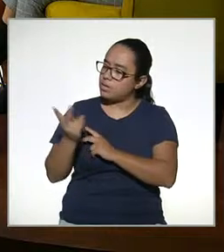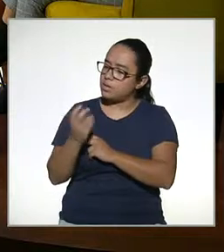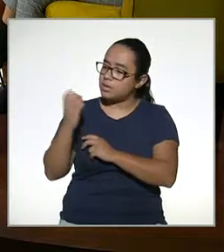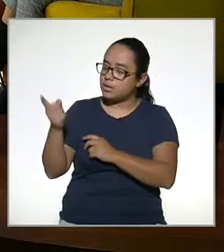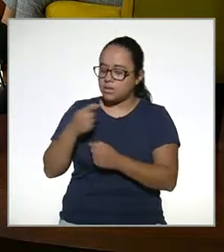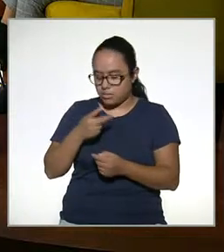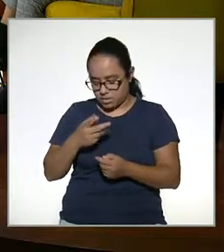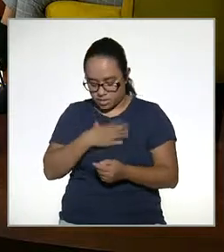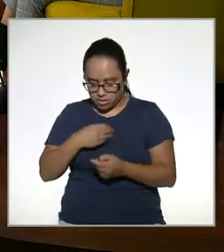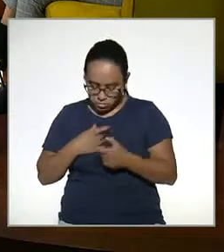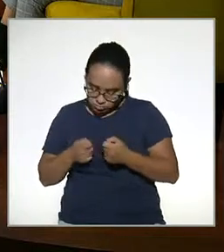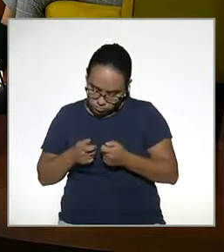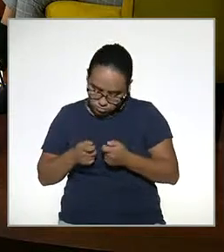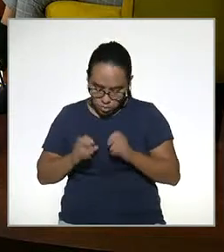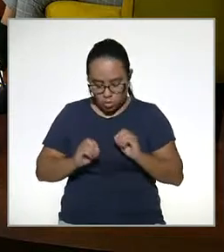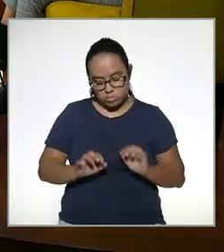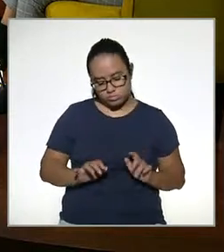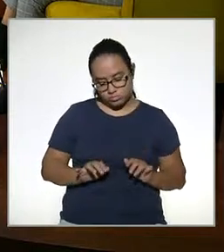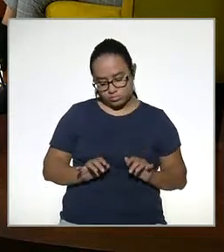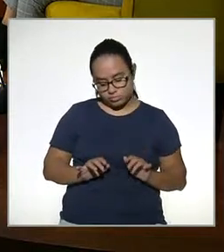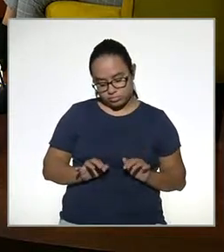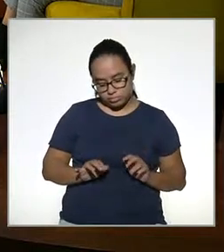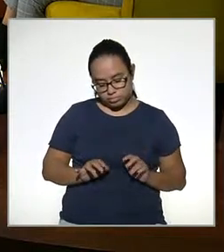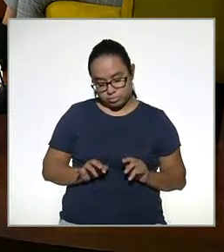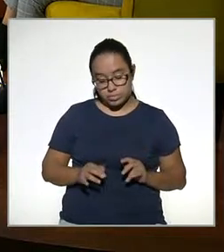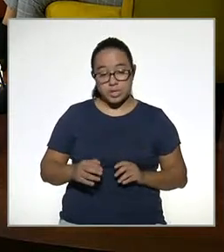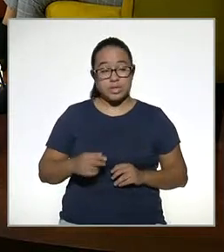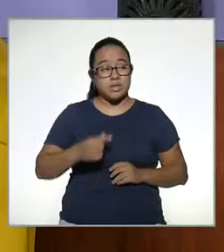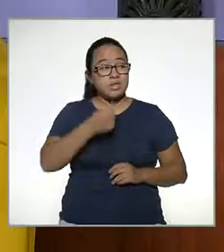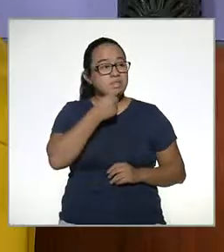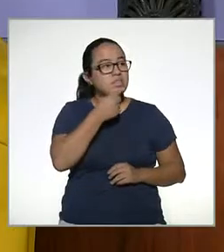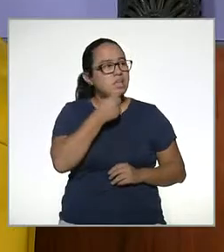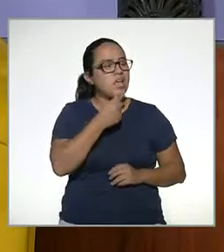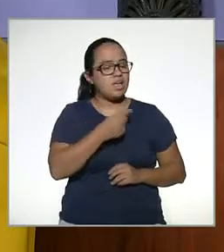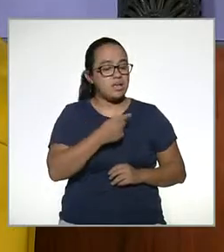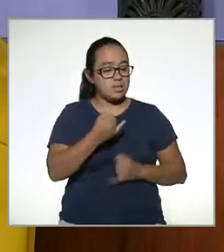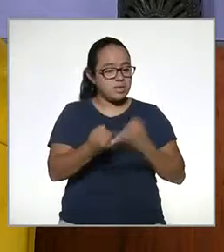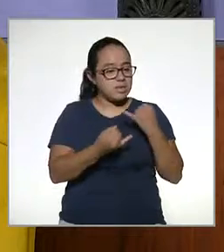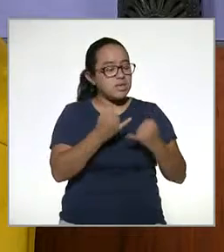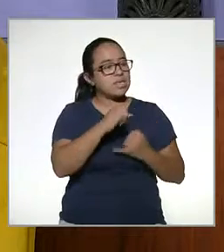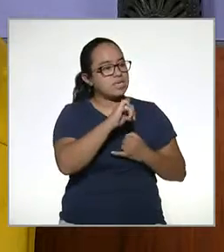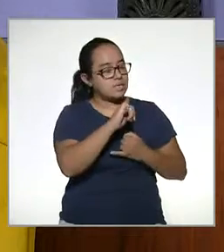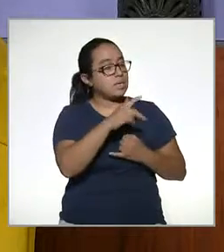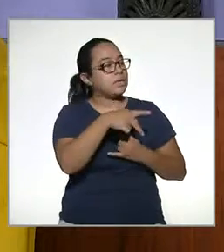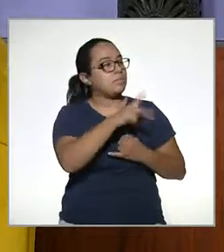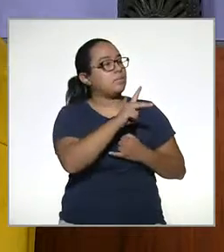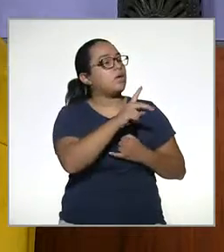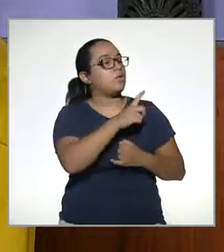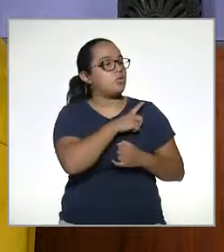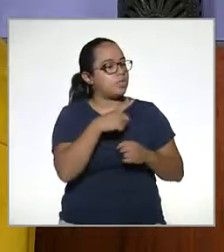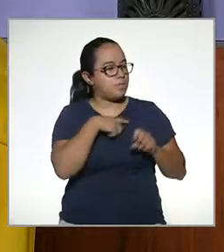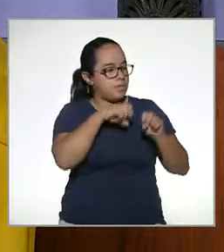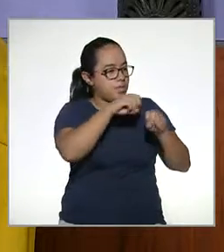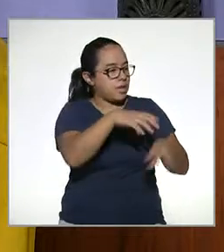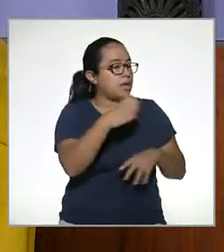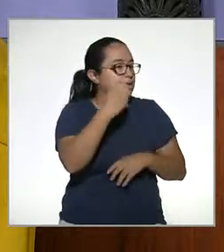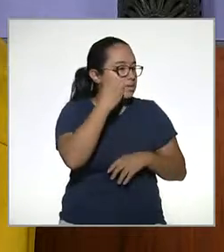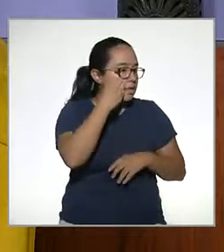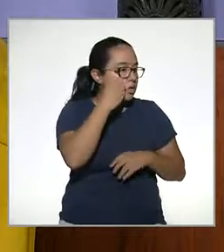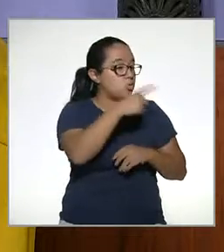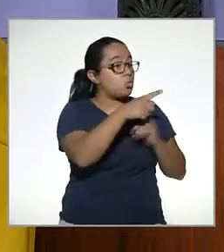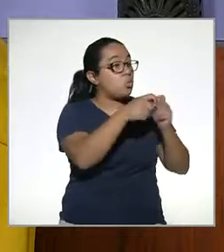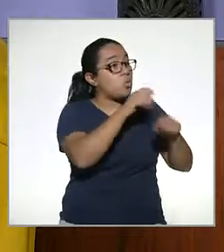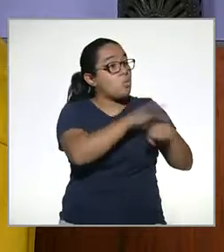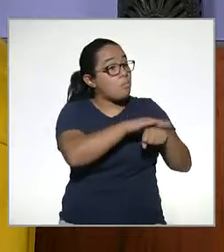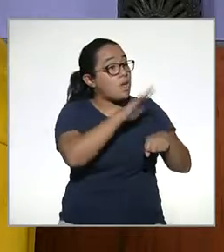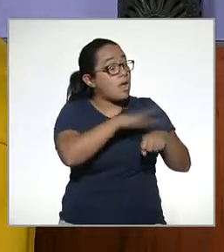celular en la mano o en la computadora o a un adolescente, los niños muchas veces le dicen, sí, vamos a jugar, pero siempre y cuando dejes el celular, mamá, y dejes de estar en el chat